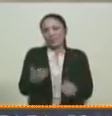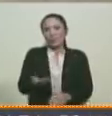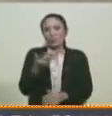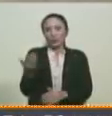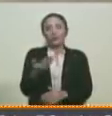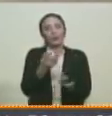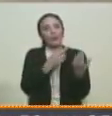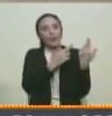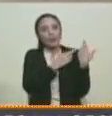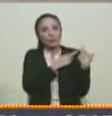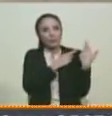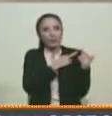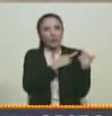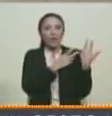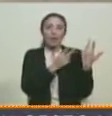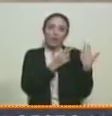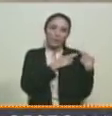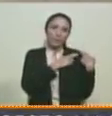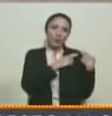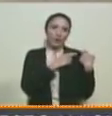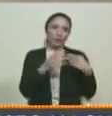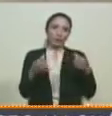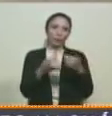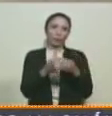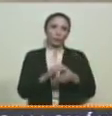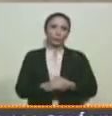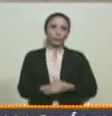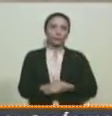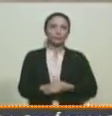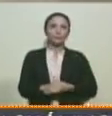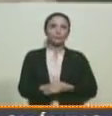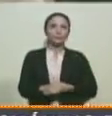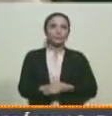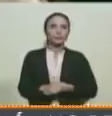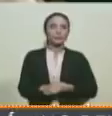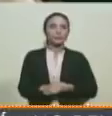el compañero Ali Rodríguez Araque, comandante Fausto.